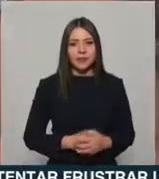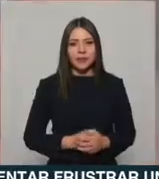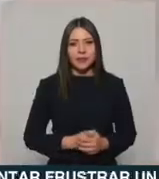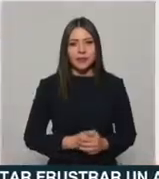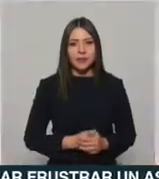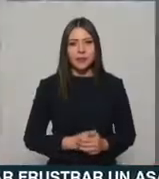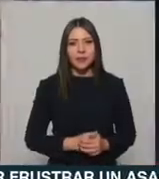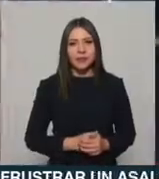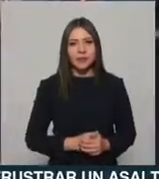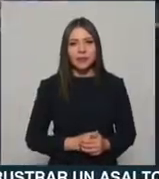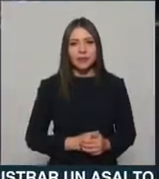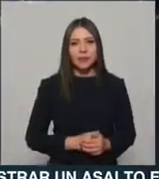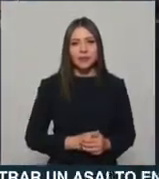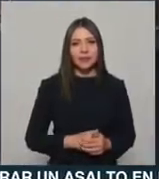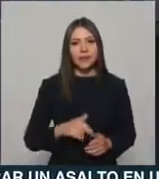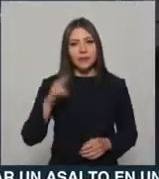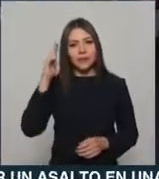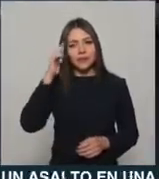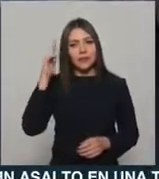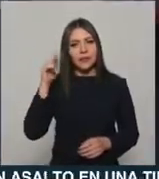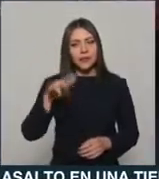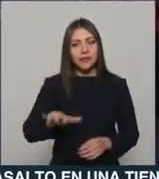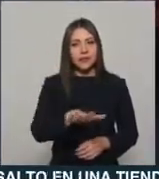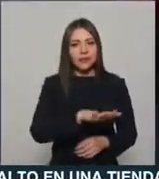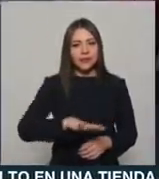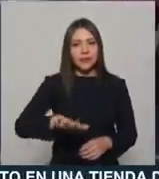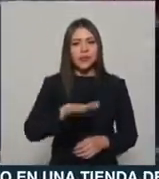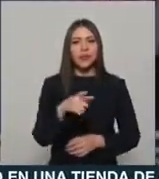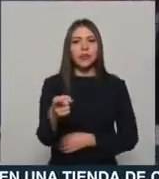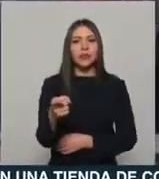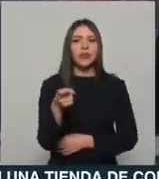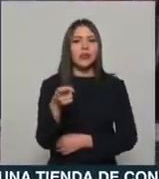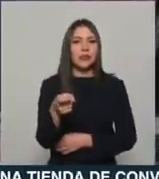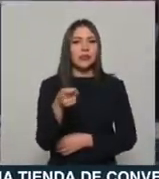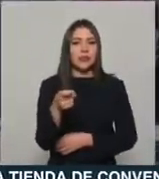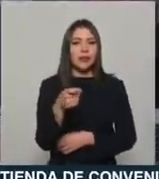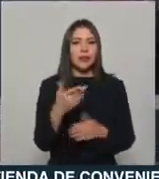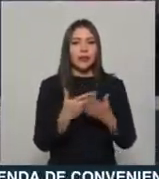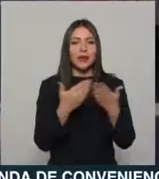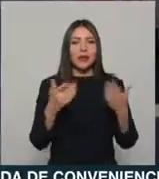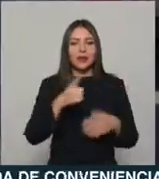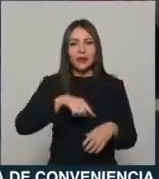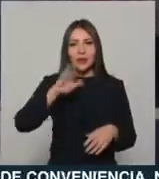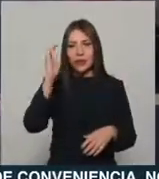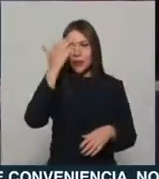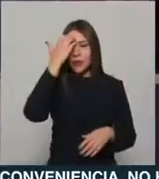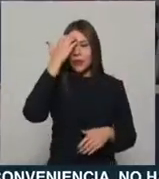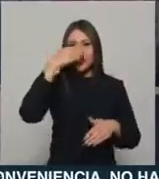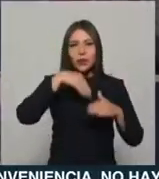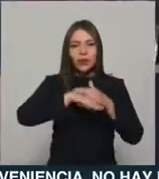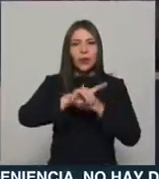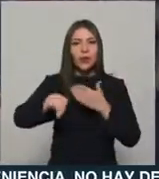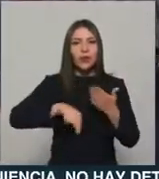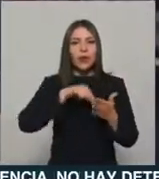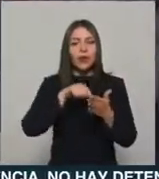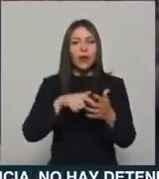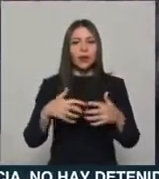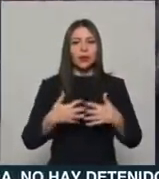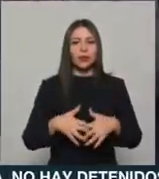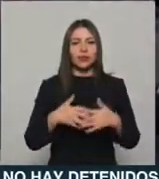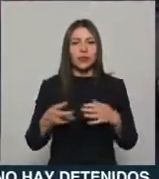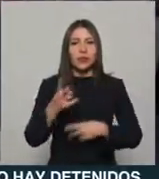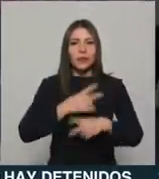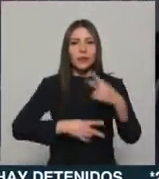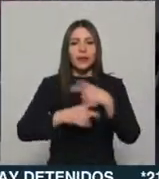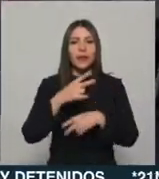Hola, los saludo desde el primer cuadro de la alcaldía Xochimilco. ¿Y saben por qué? Porque vamos a ir a descubrir un lugar en donde se produce el amaranto